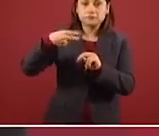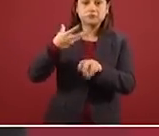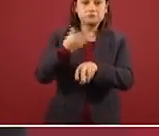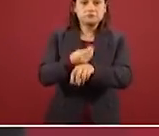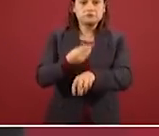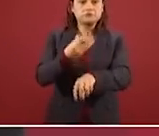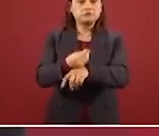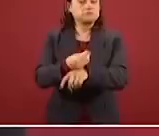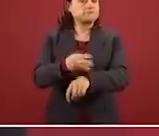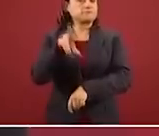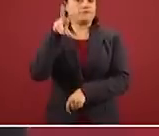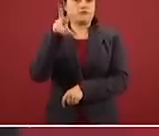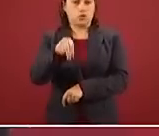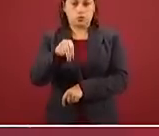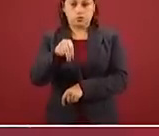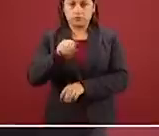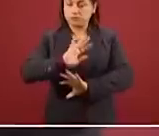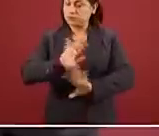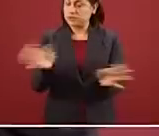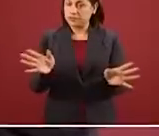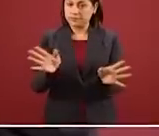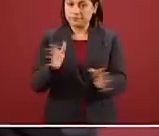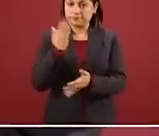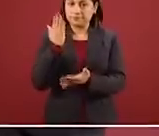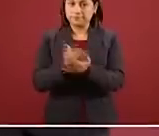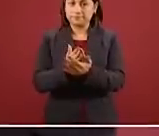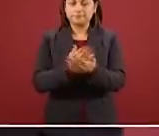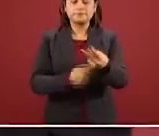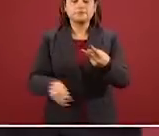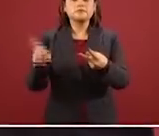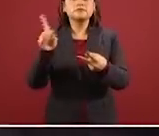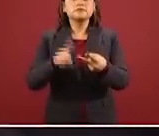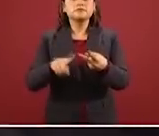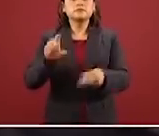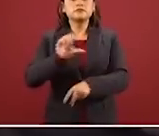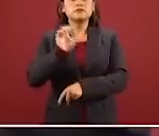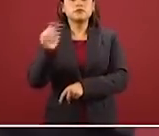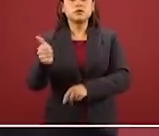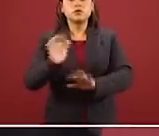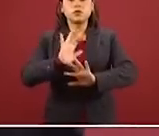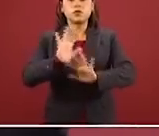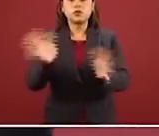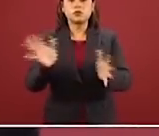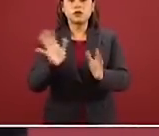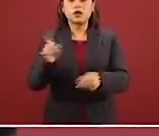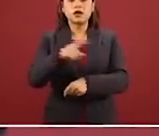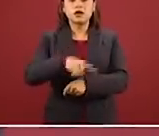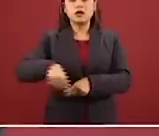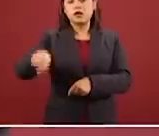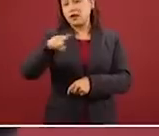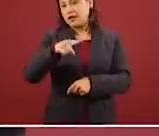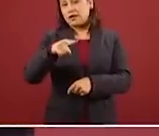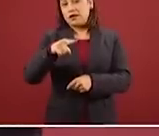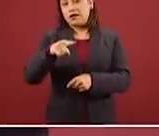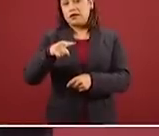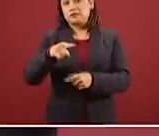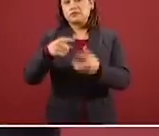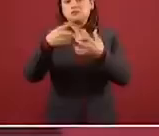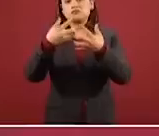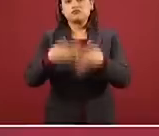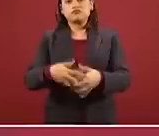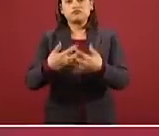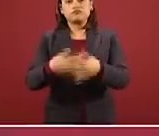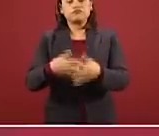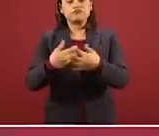Se decidió también no explotar hidrocarburos con el método del